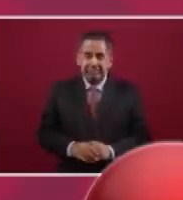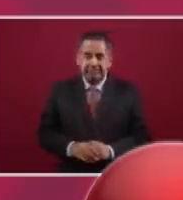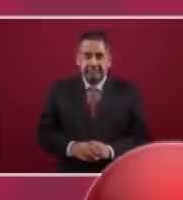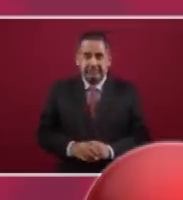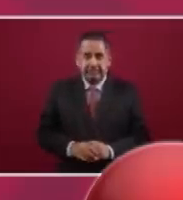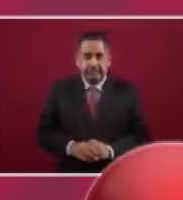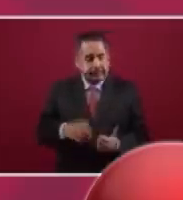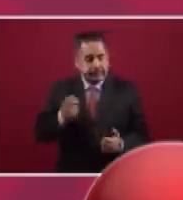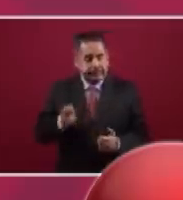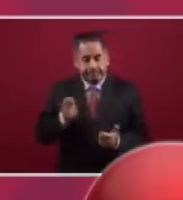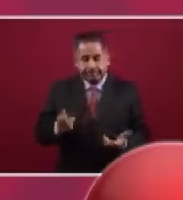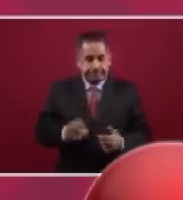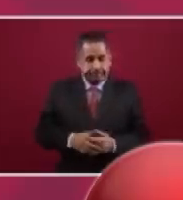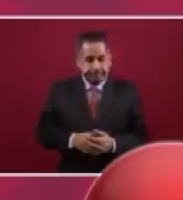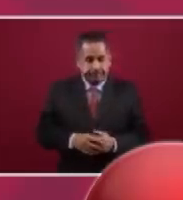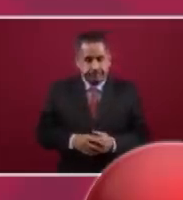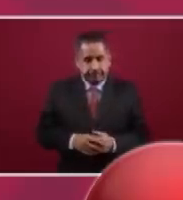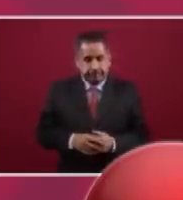Entonces,